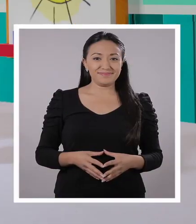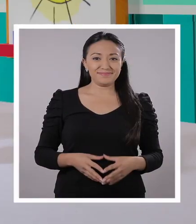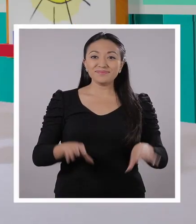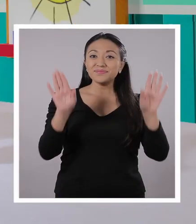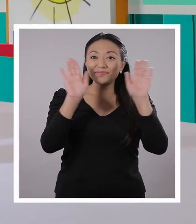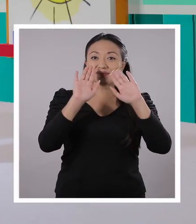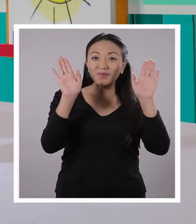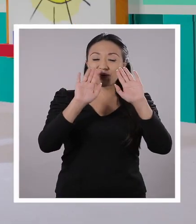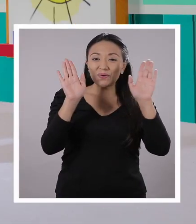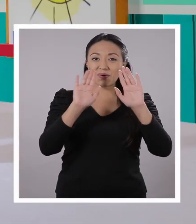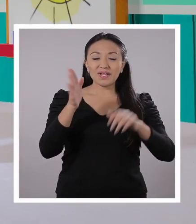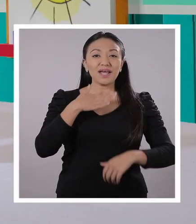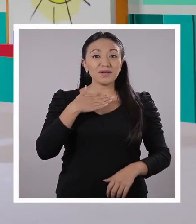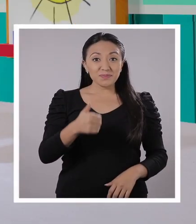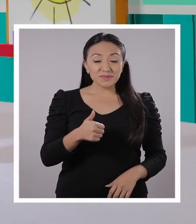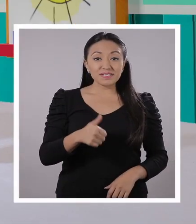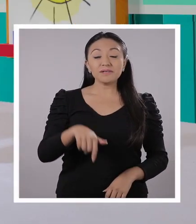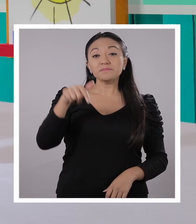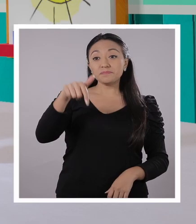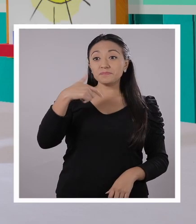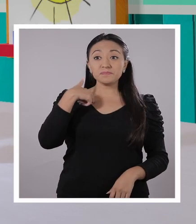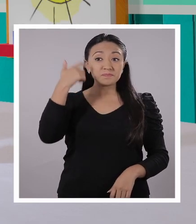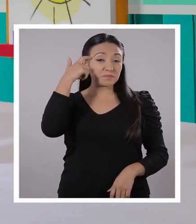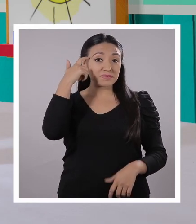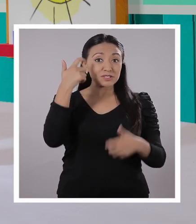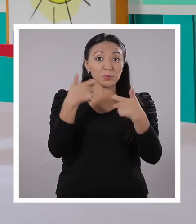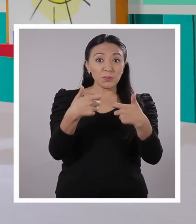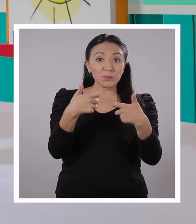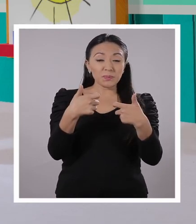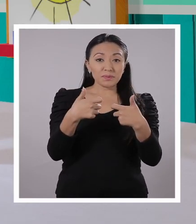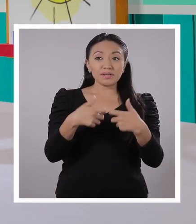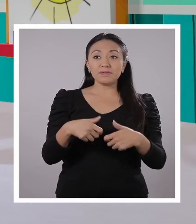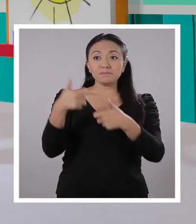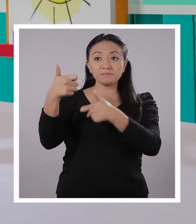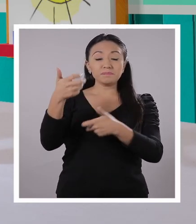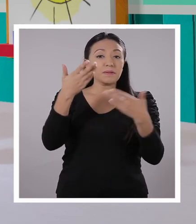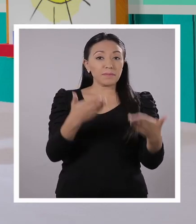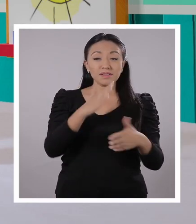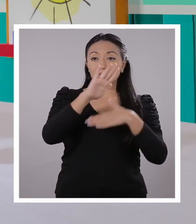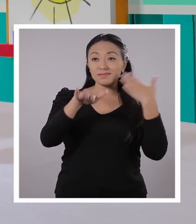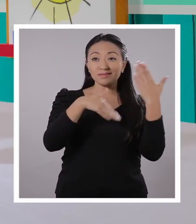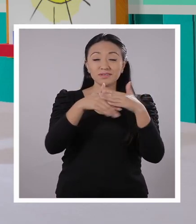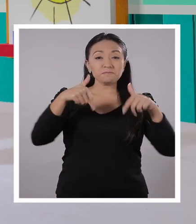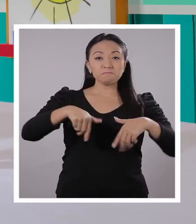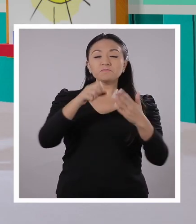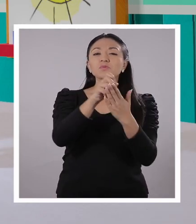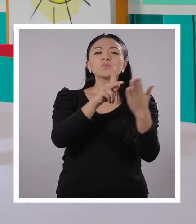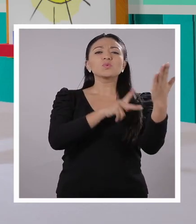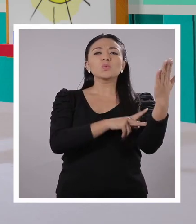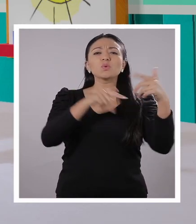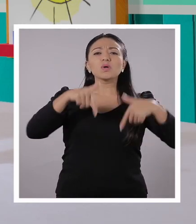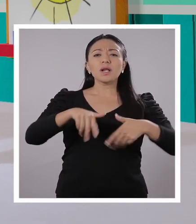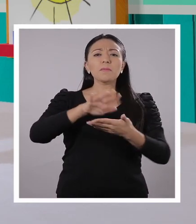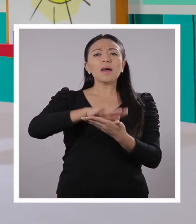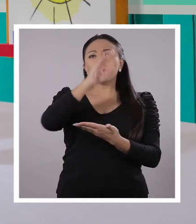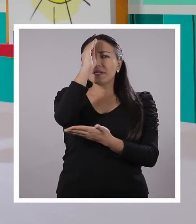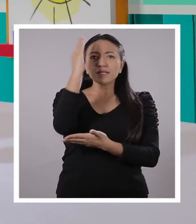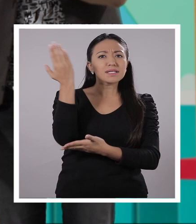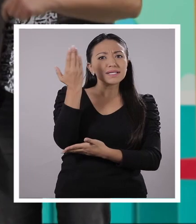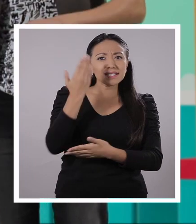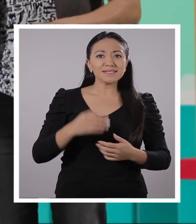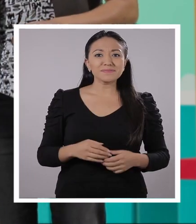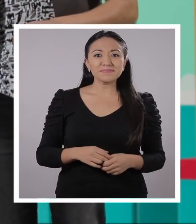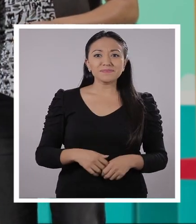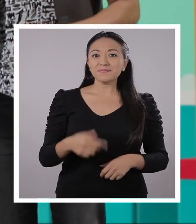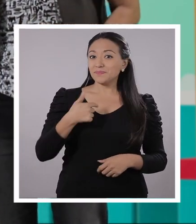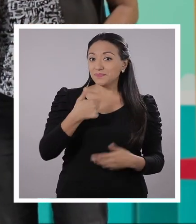Hola chicos y chicas, ¿cómo están? Me imagino que bien, ¿verdad? Bienvenidos y bienvenidas a un nuevo programa de Aprender la Tele. Y